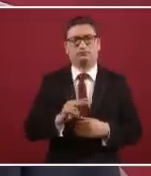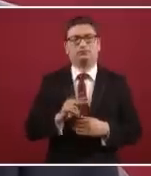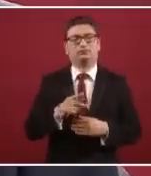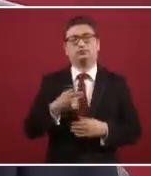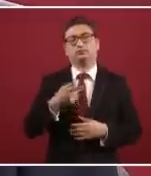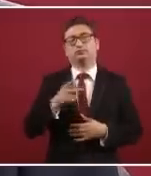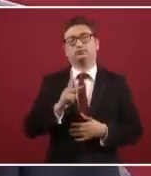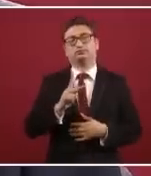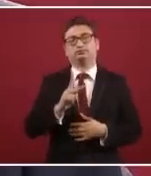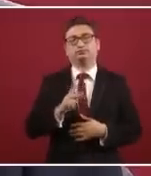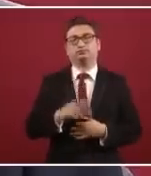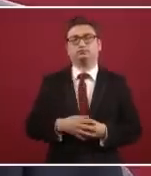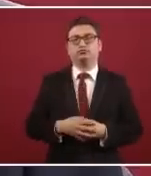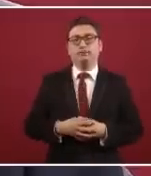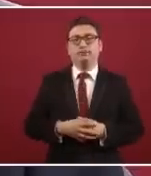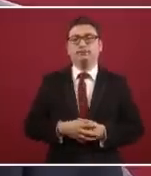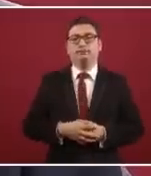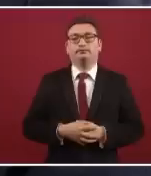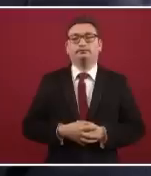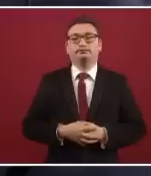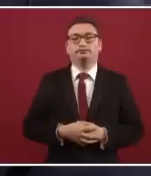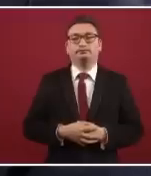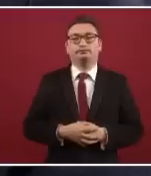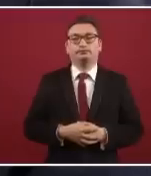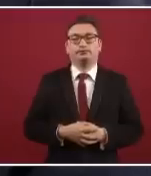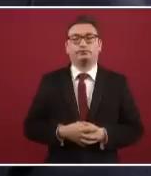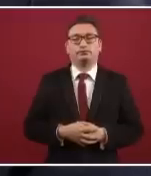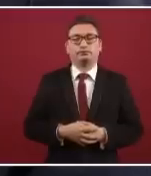vísperas, pero por